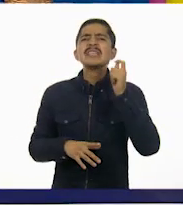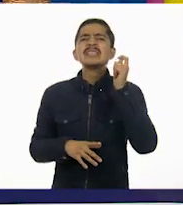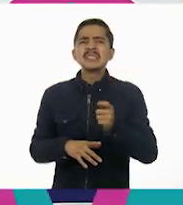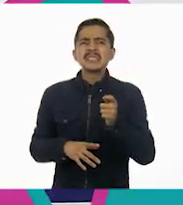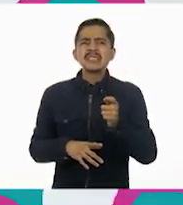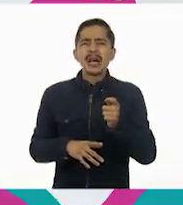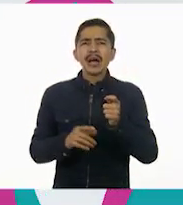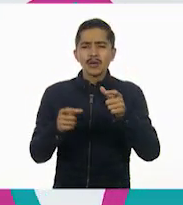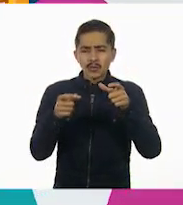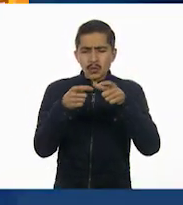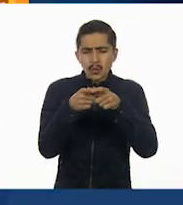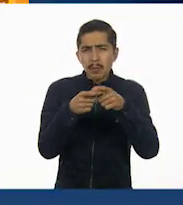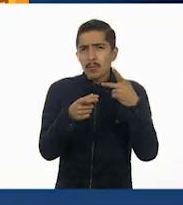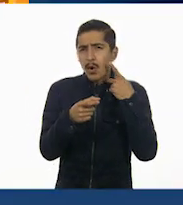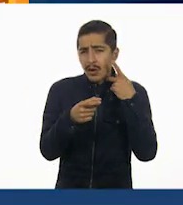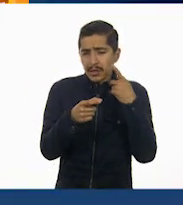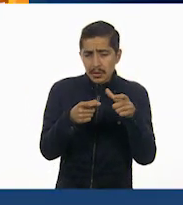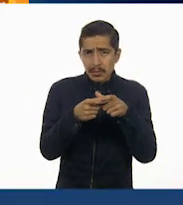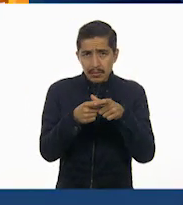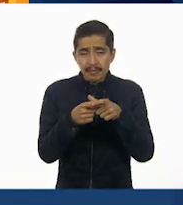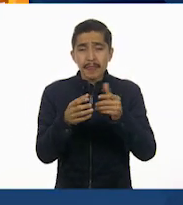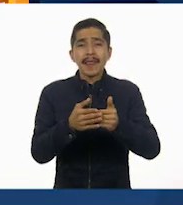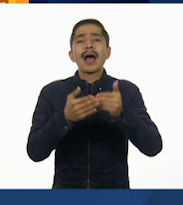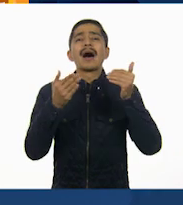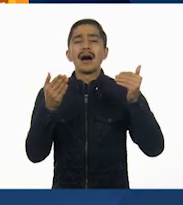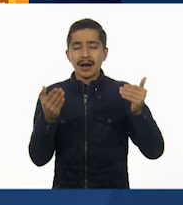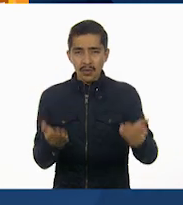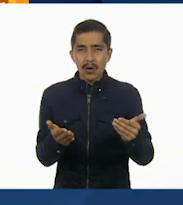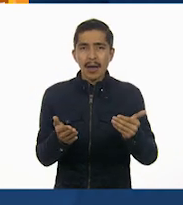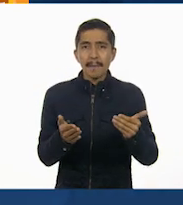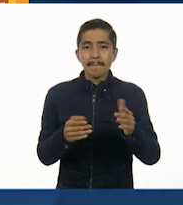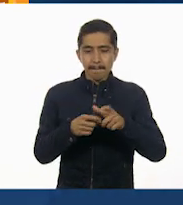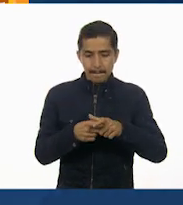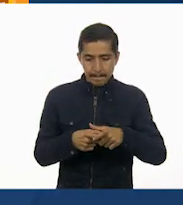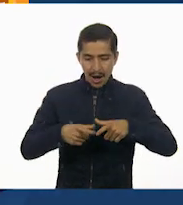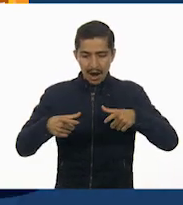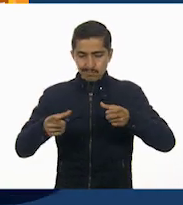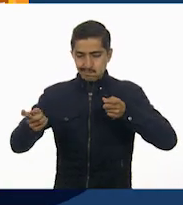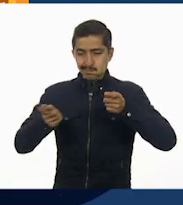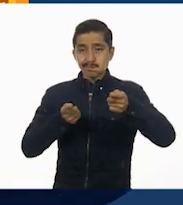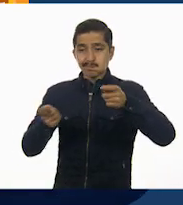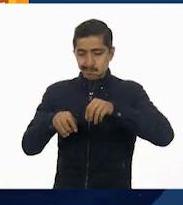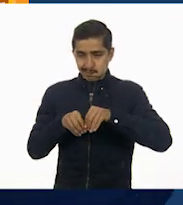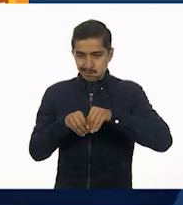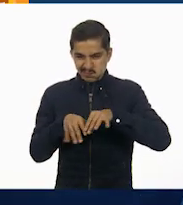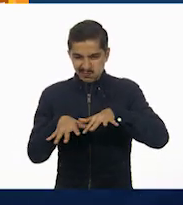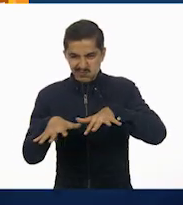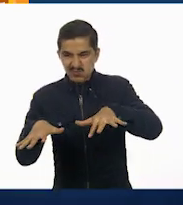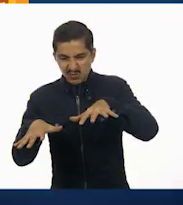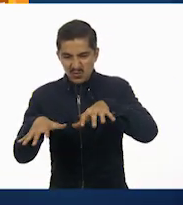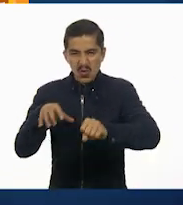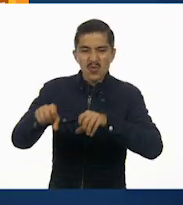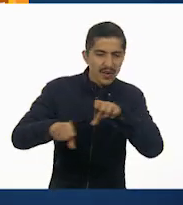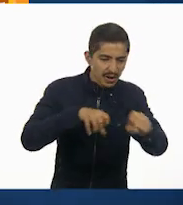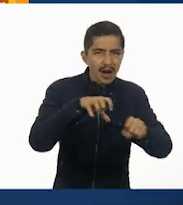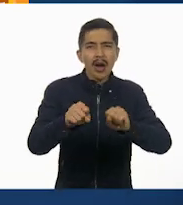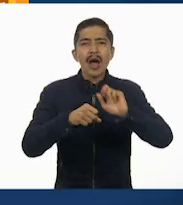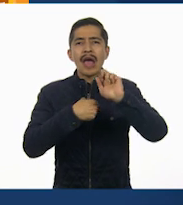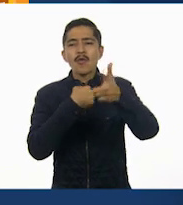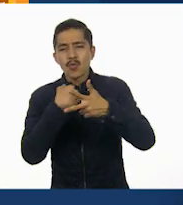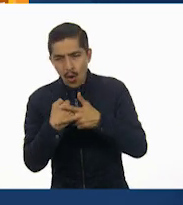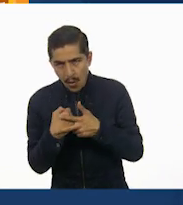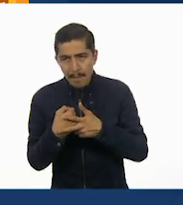una pequeña entidad política a conquistar inmensos territorios que se extendían por gran parte de